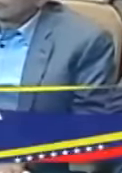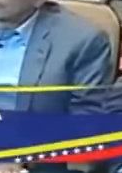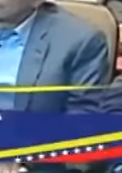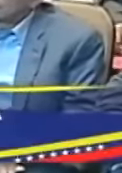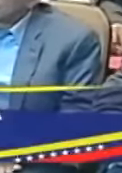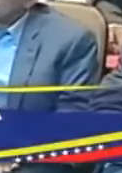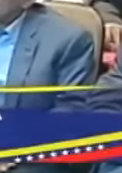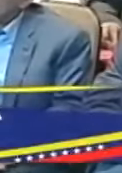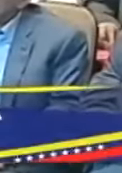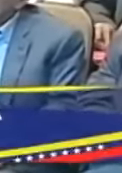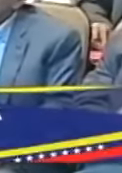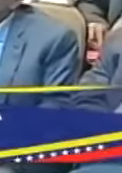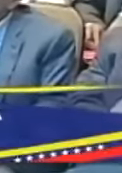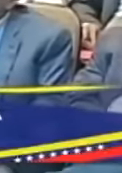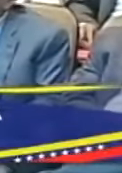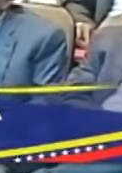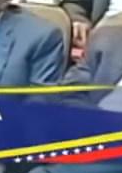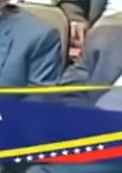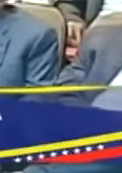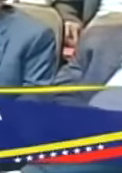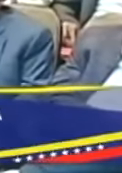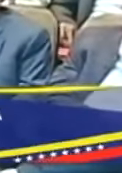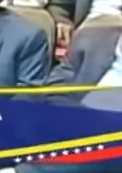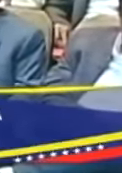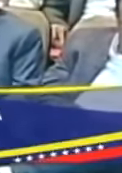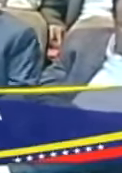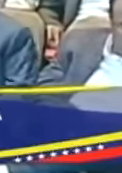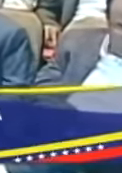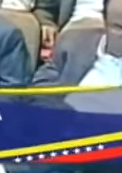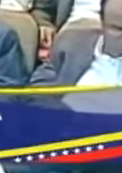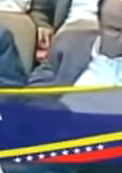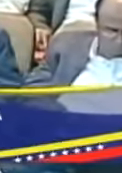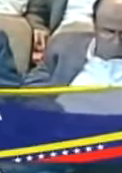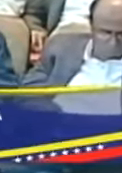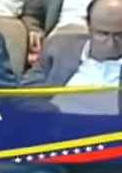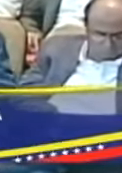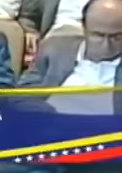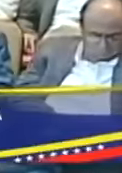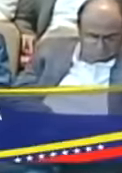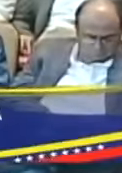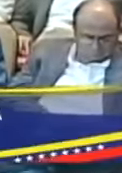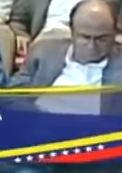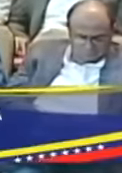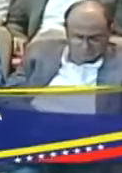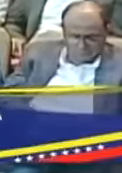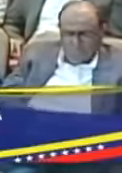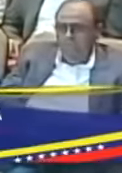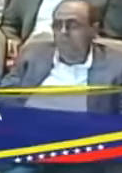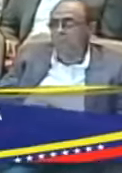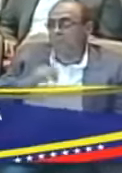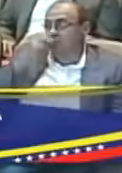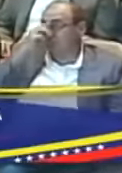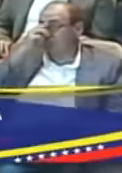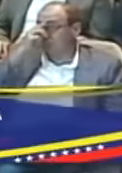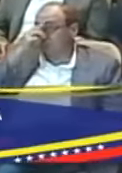comenzaron a surgir las verdades, a despertar como de un sueño